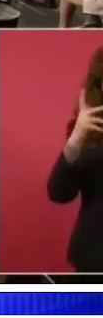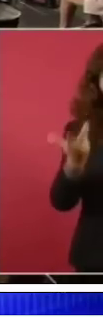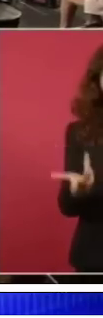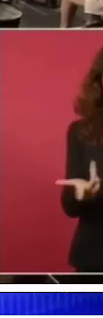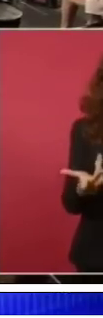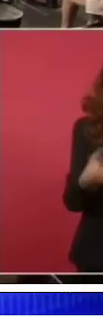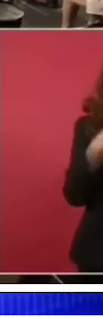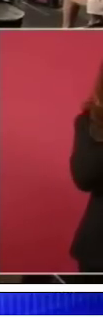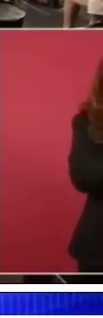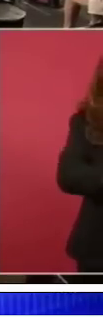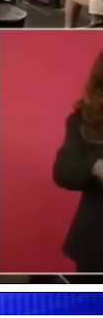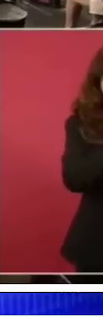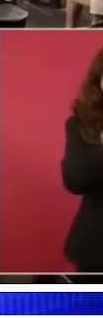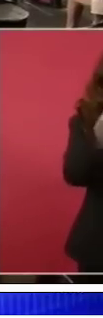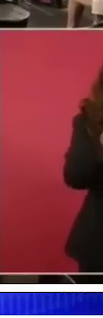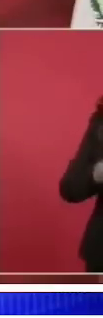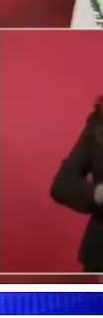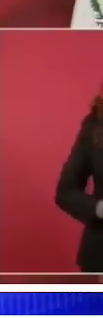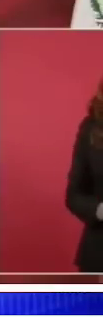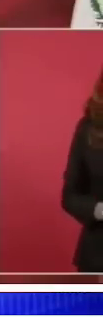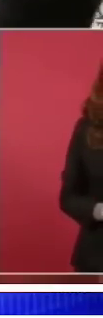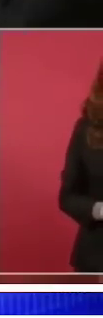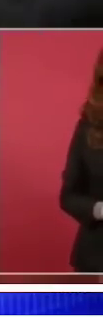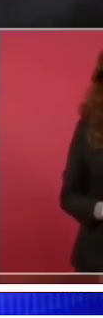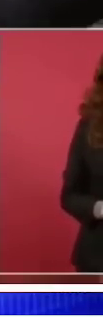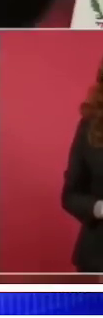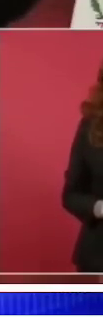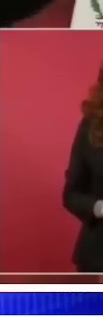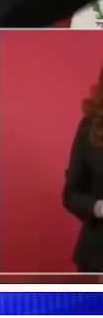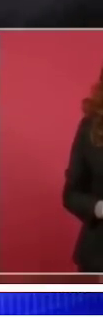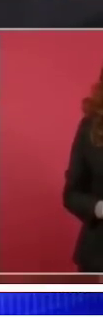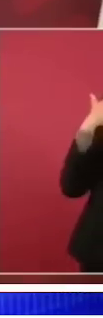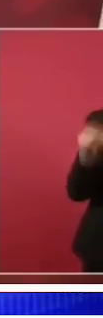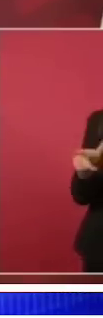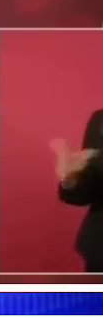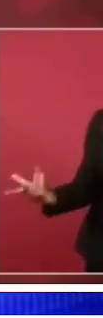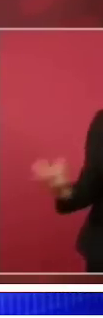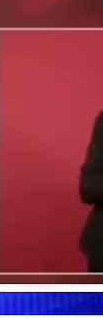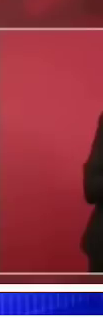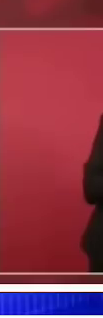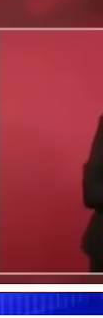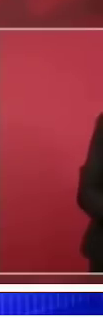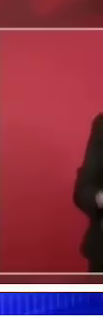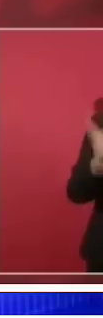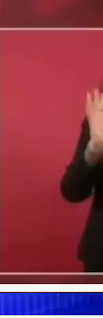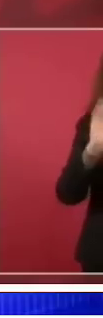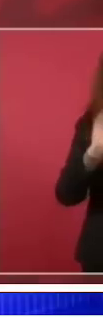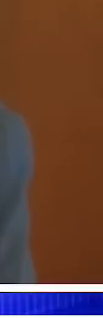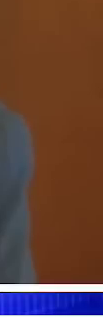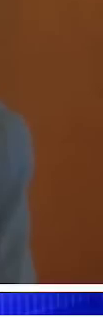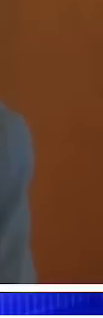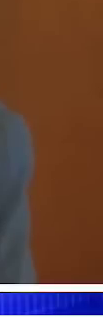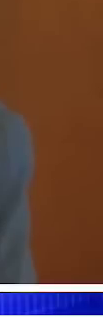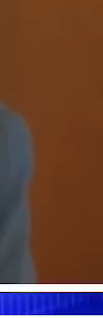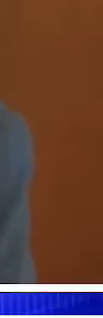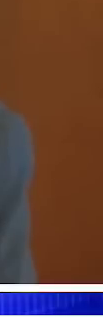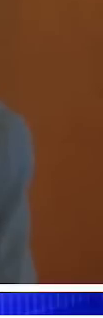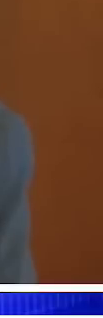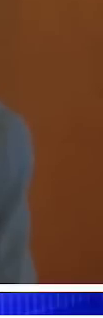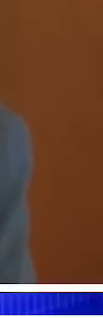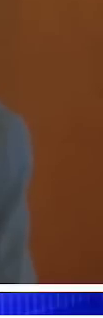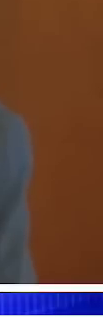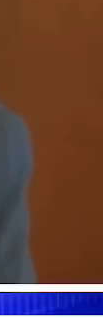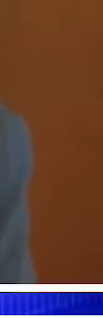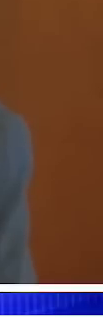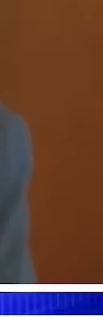acercándose a la oposición y por eso con esto el justifica no criticar no hablar mal de lo que hace de lo que dice